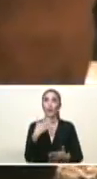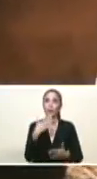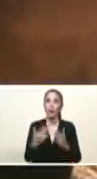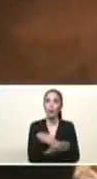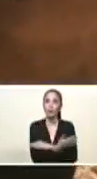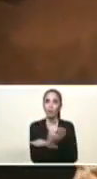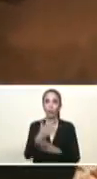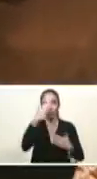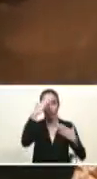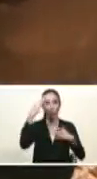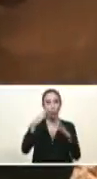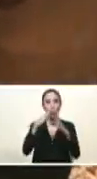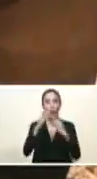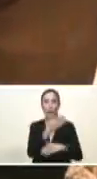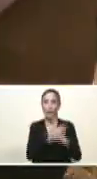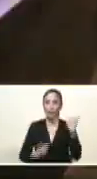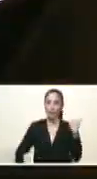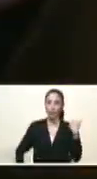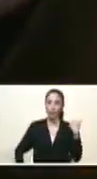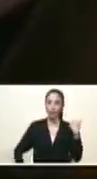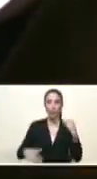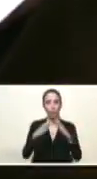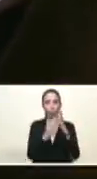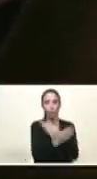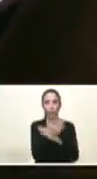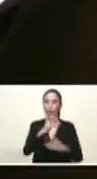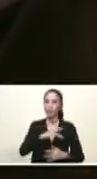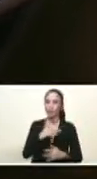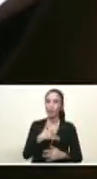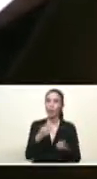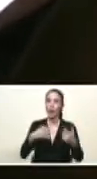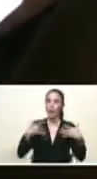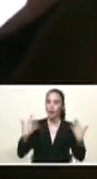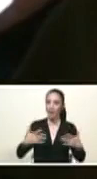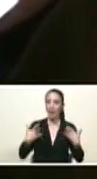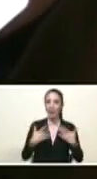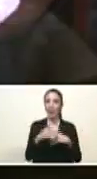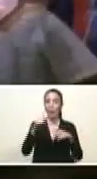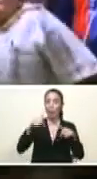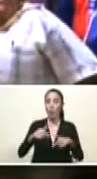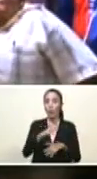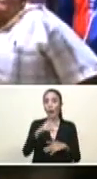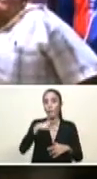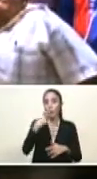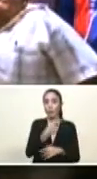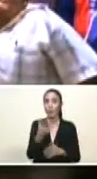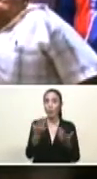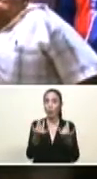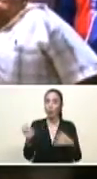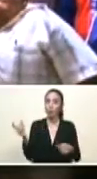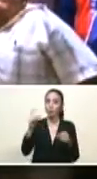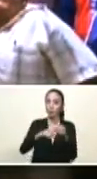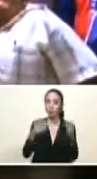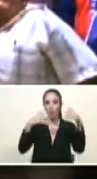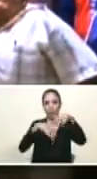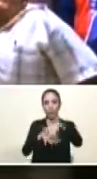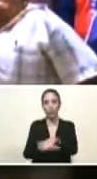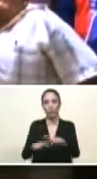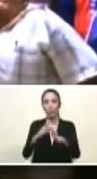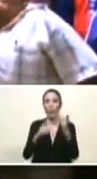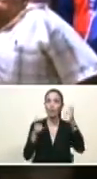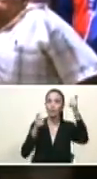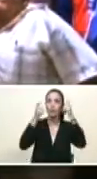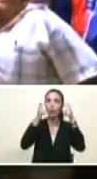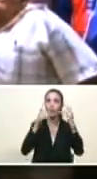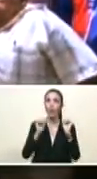Saludo, presidente, saludo a toda Venezuela. Indudablemente que nos sentimos contentos, pues, de que las políticas de inclusión que comenzó nuestro querido